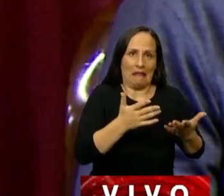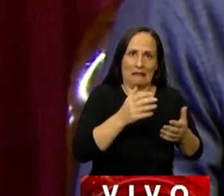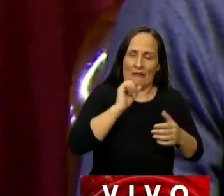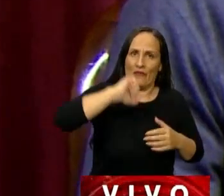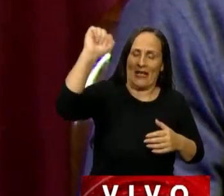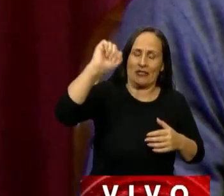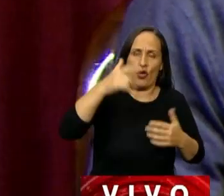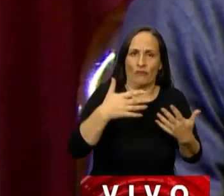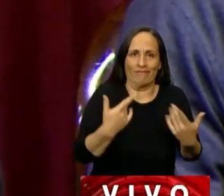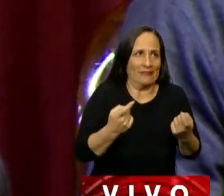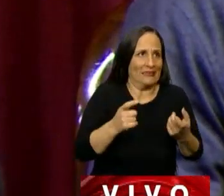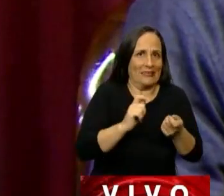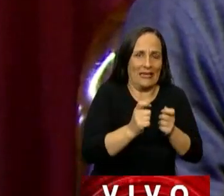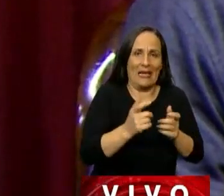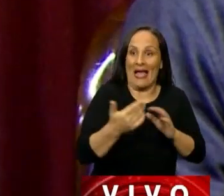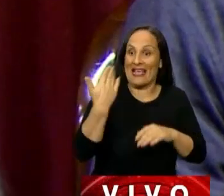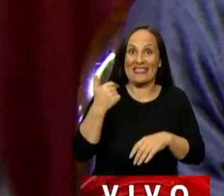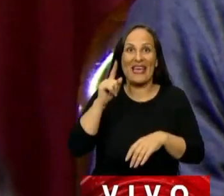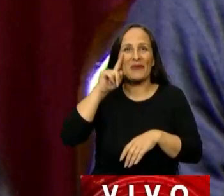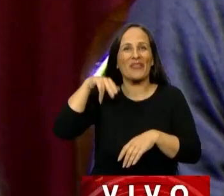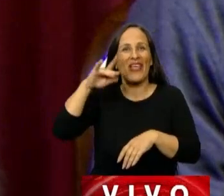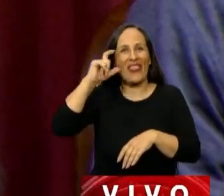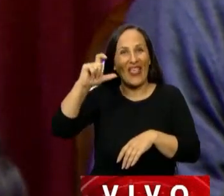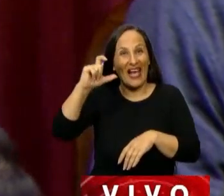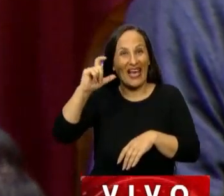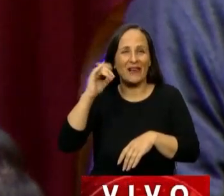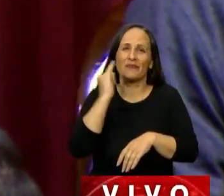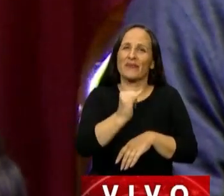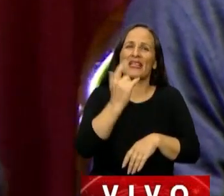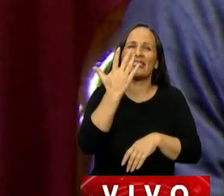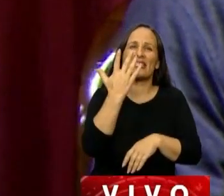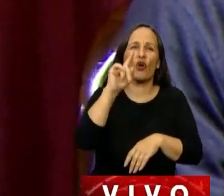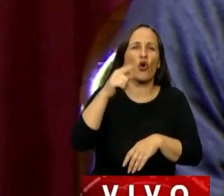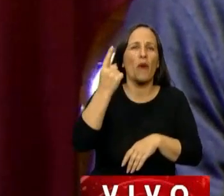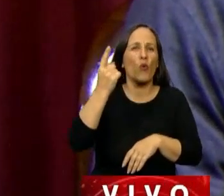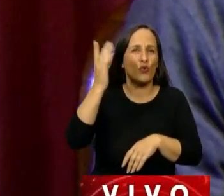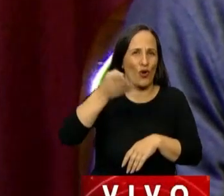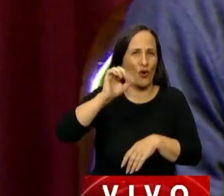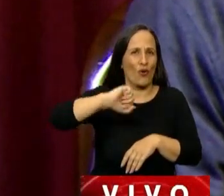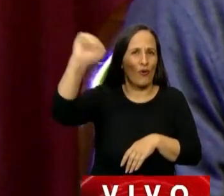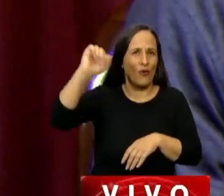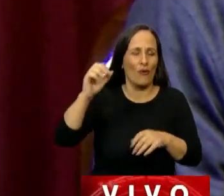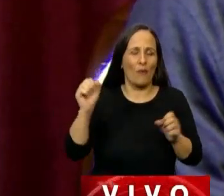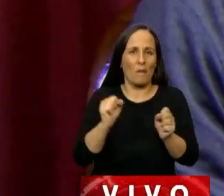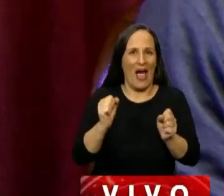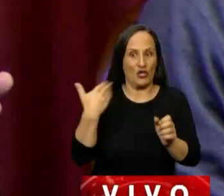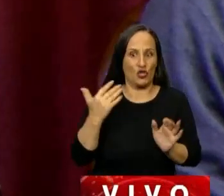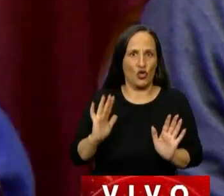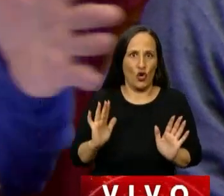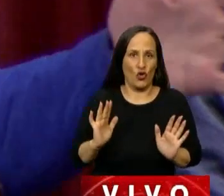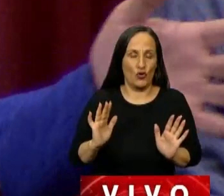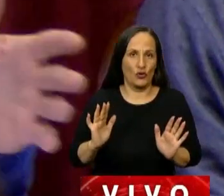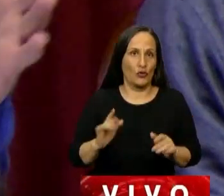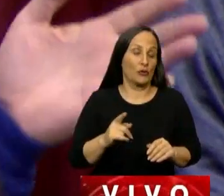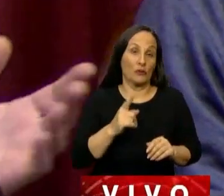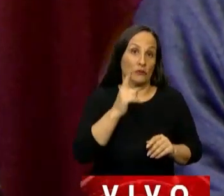altísima inflación. Ayer el INDEC informó el 5,1% de inflación en el mes de mayo y que de